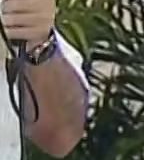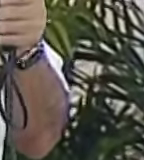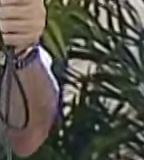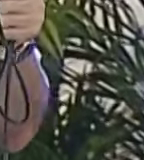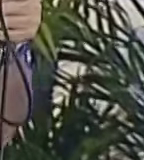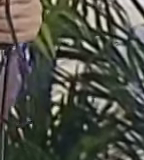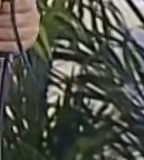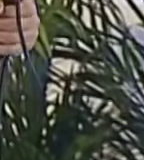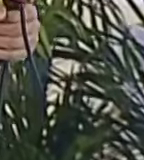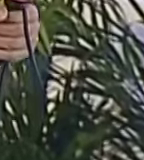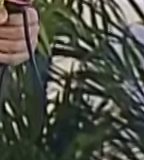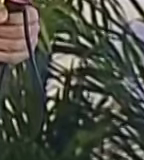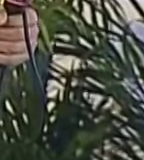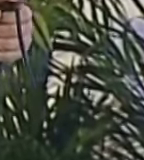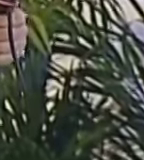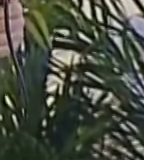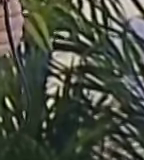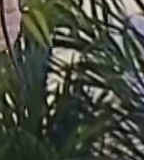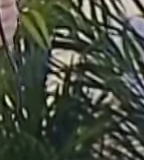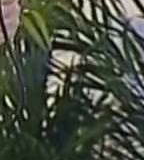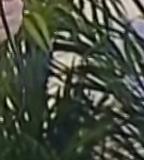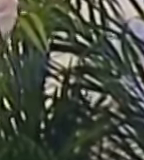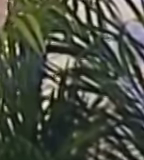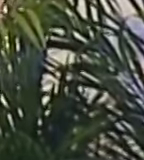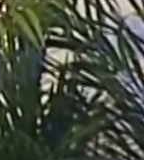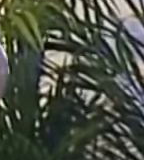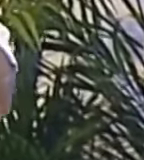del Museo Rafael Urdaneta,